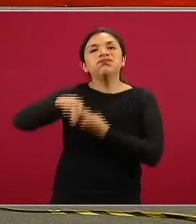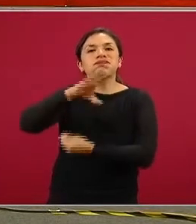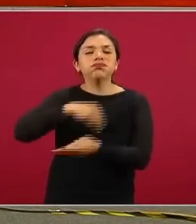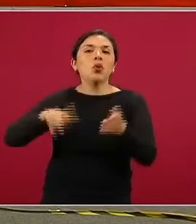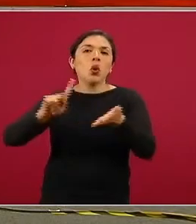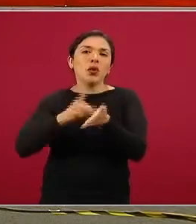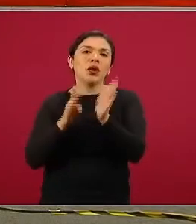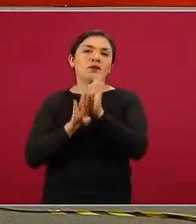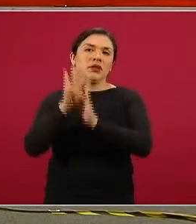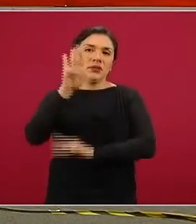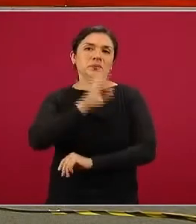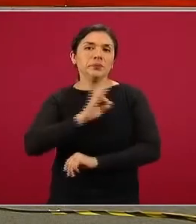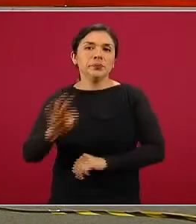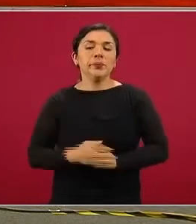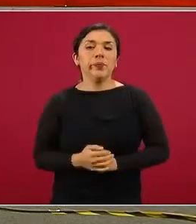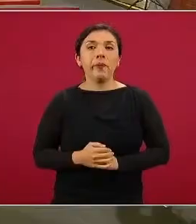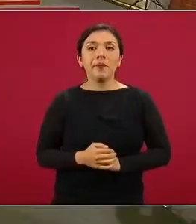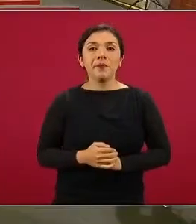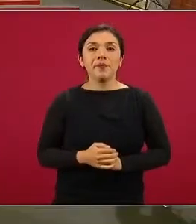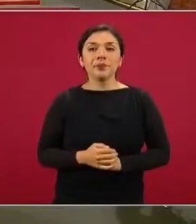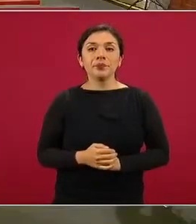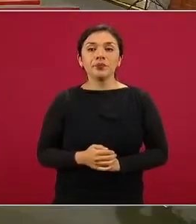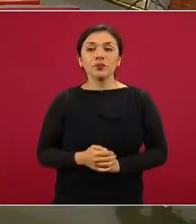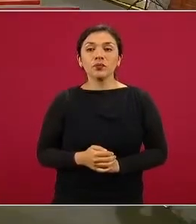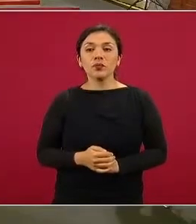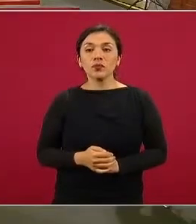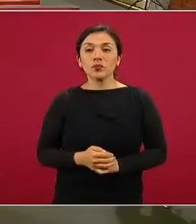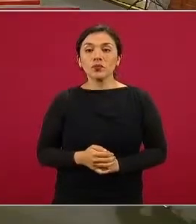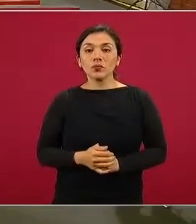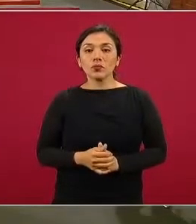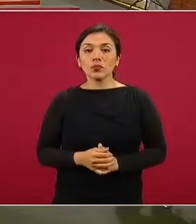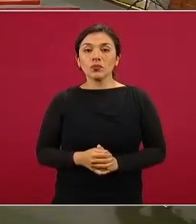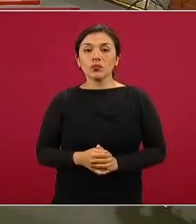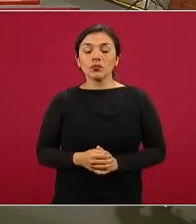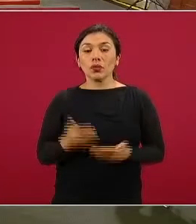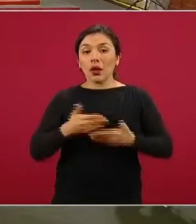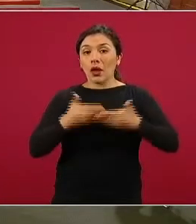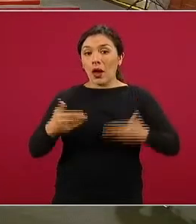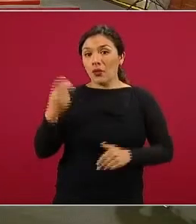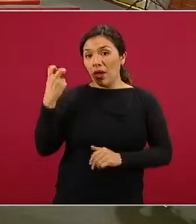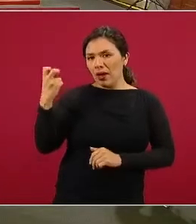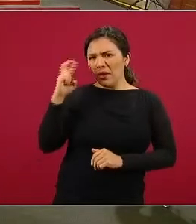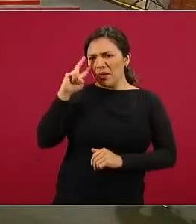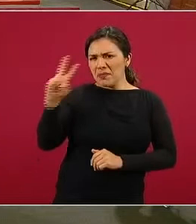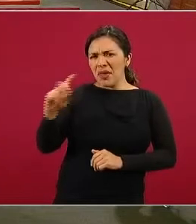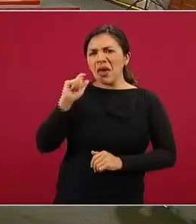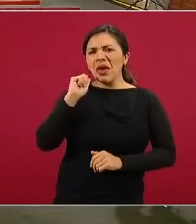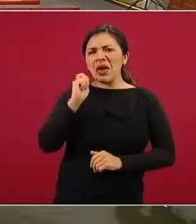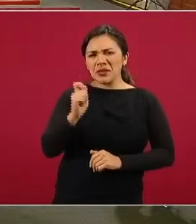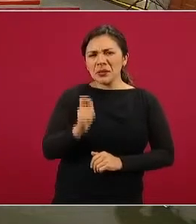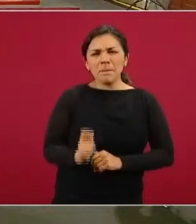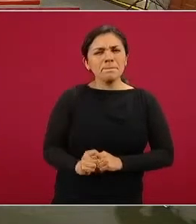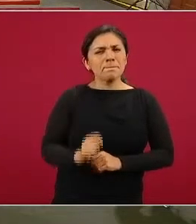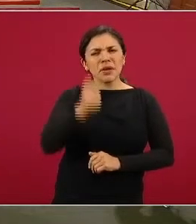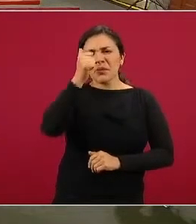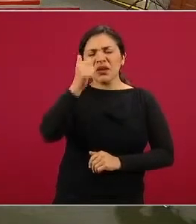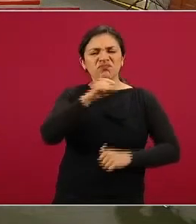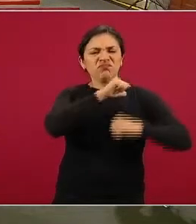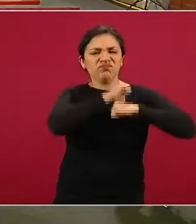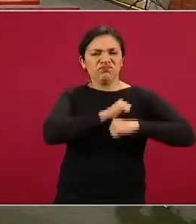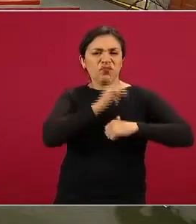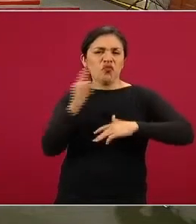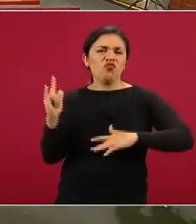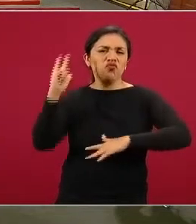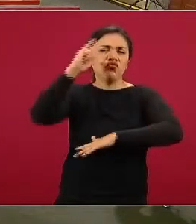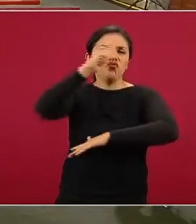recuperación. En la siguiente gráfica vemos los principales vuelos, que ese